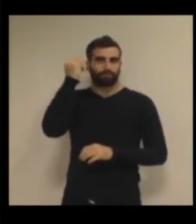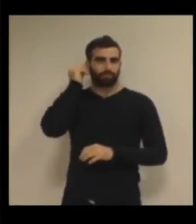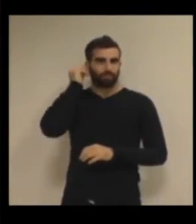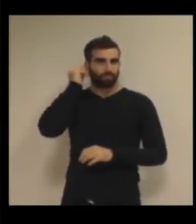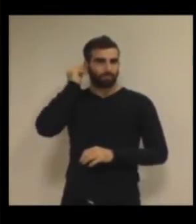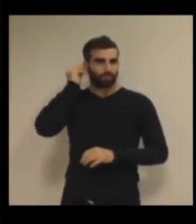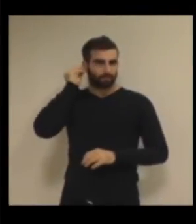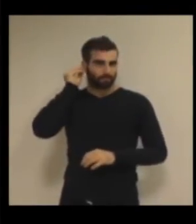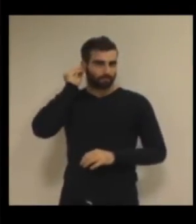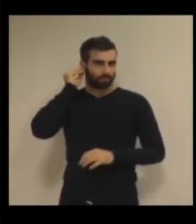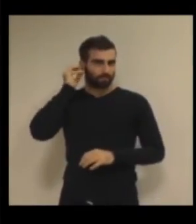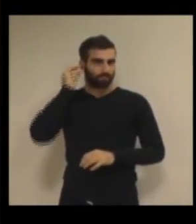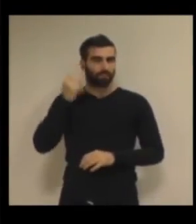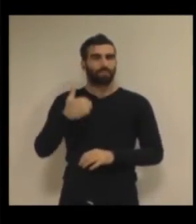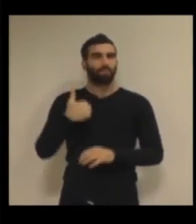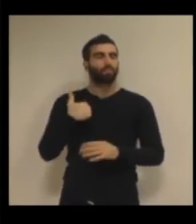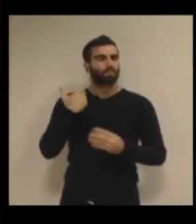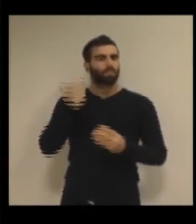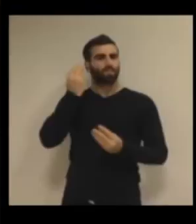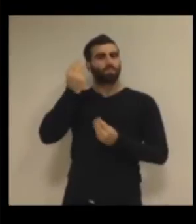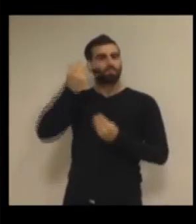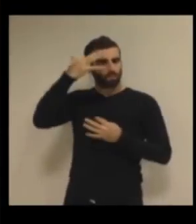que